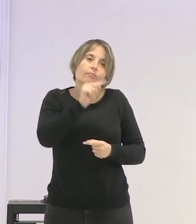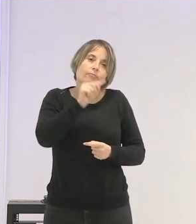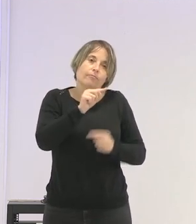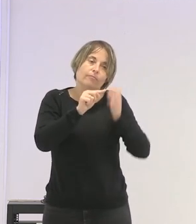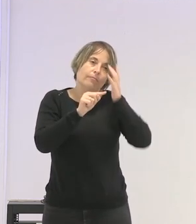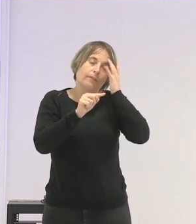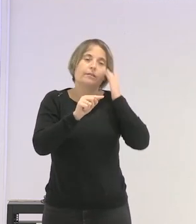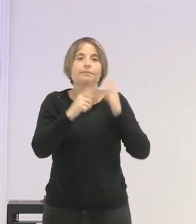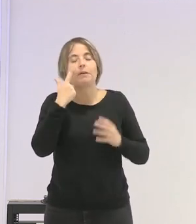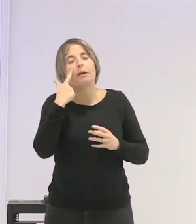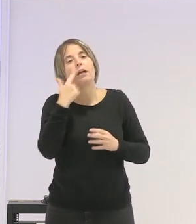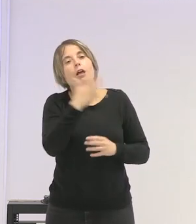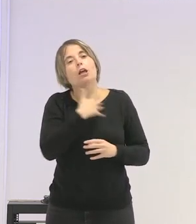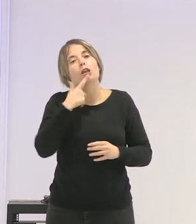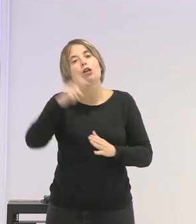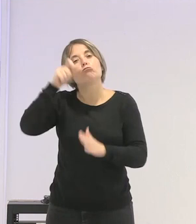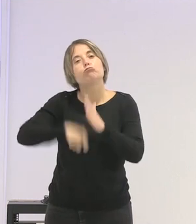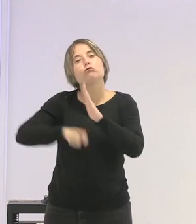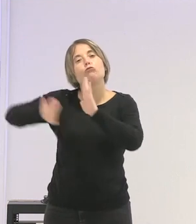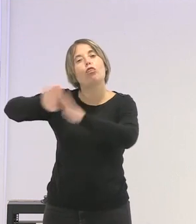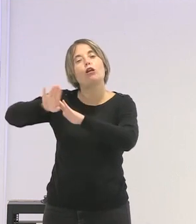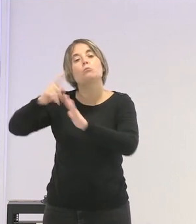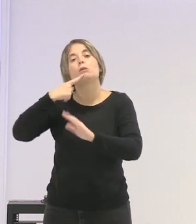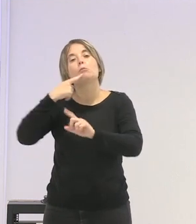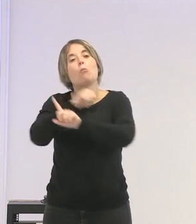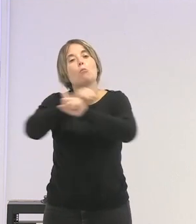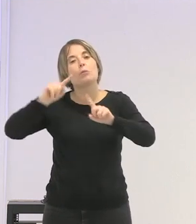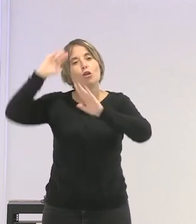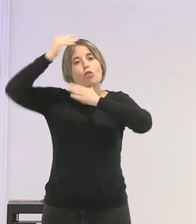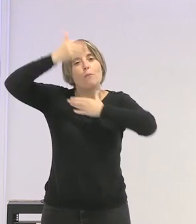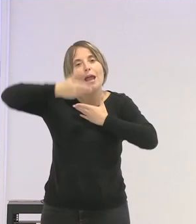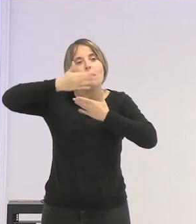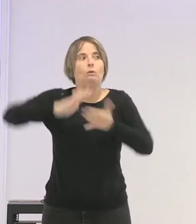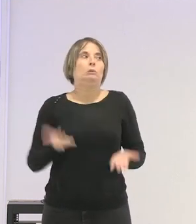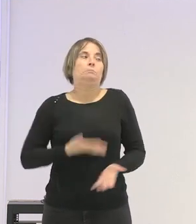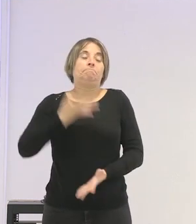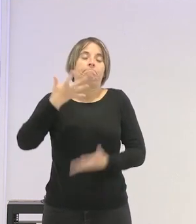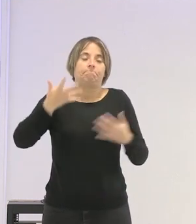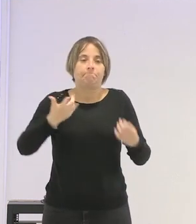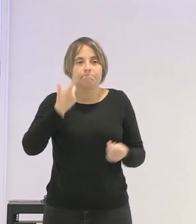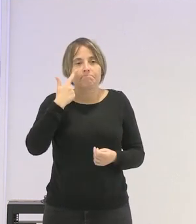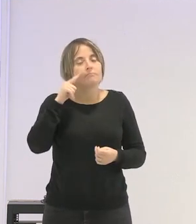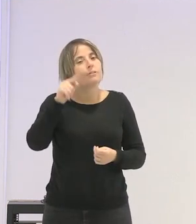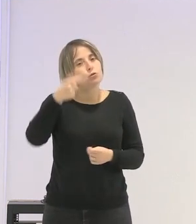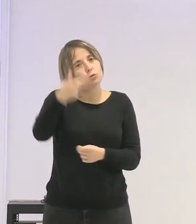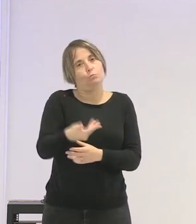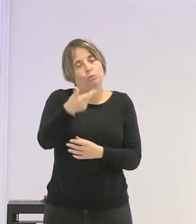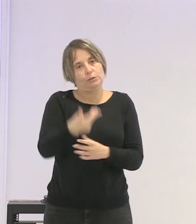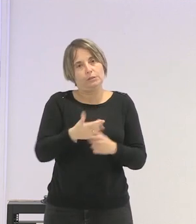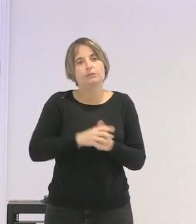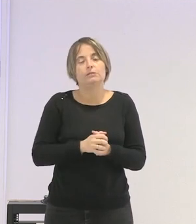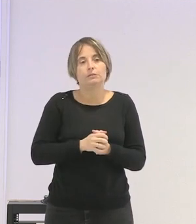eso, y tampoco alinearse con las extremas derechas cuando piden la prohibición del velo, etcétera, yo creo que es importante, ¿no? Que